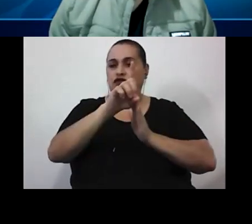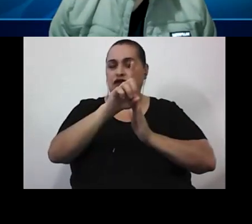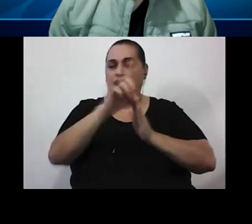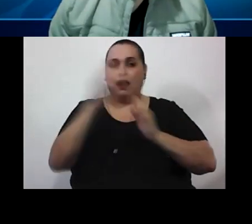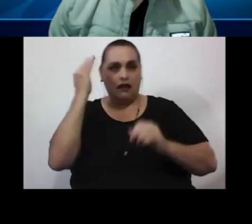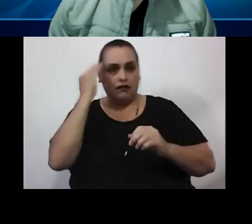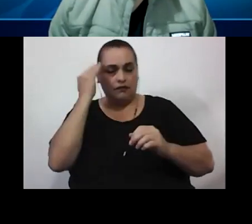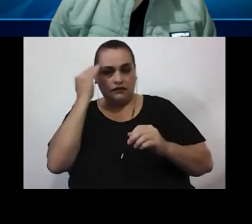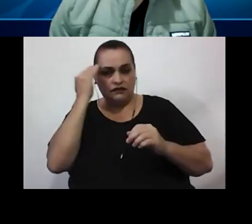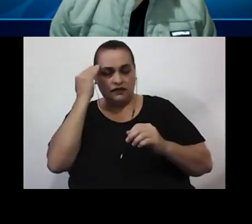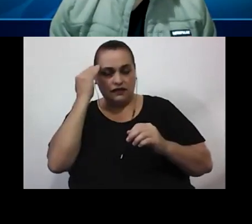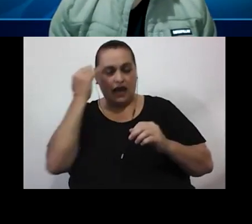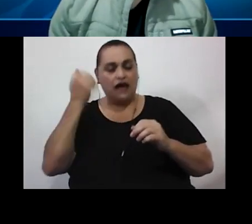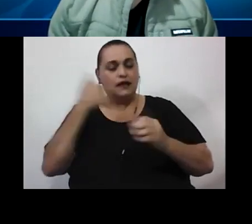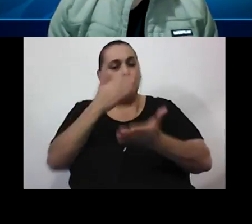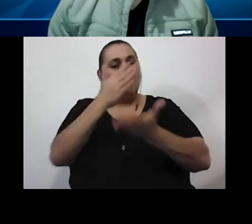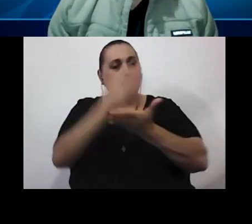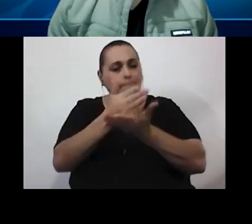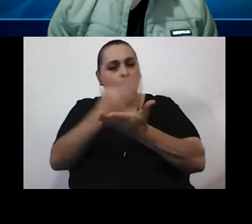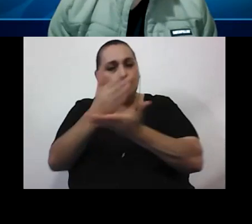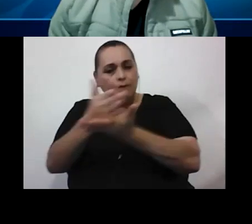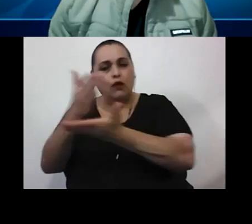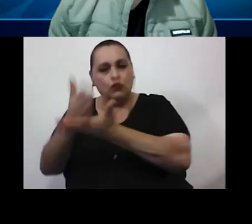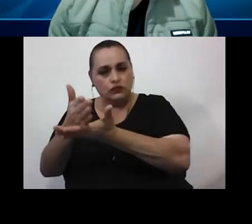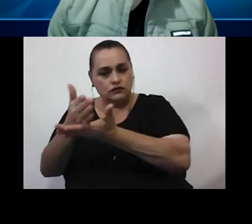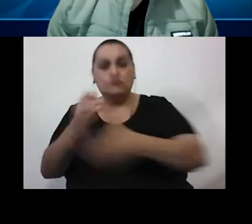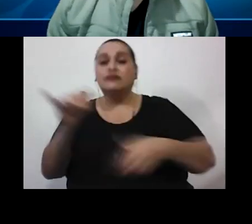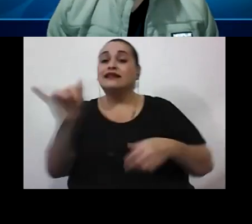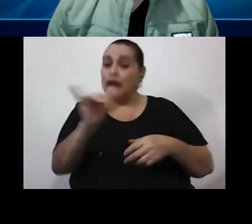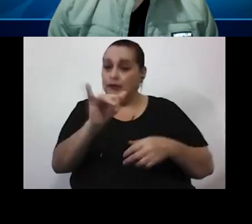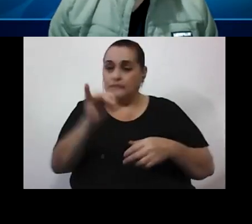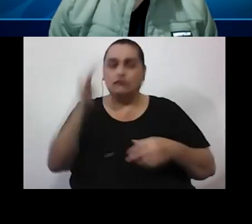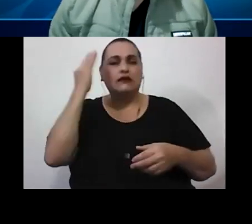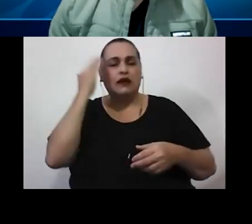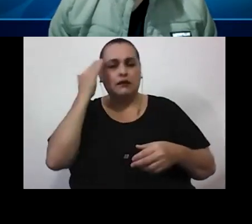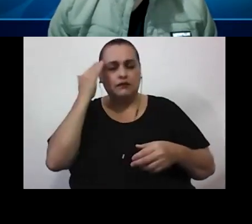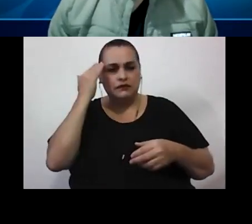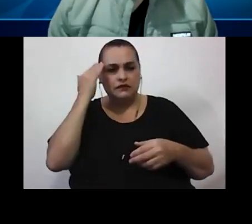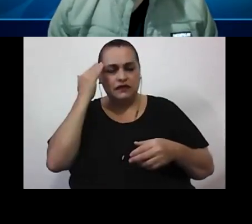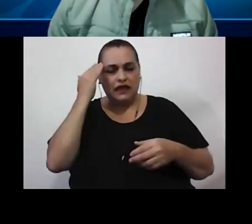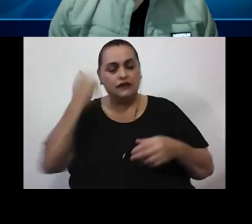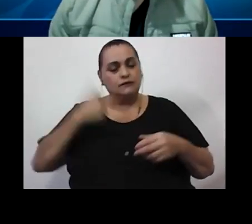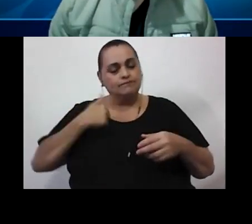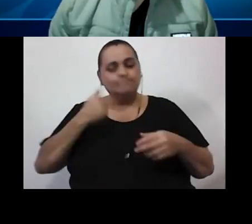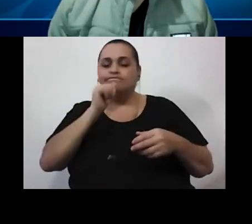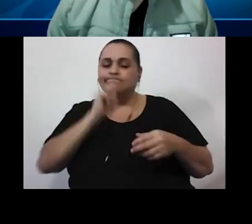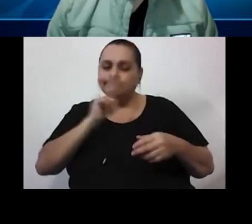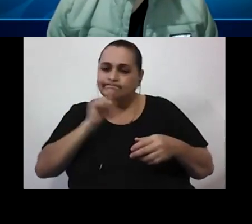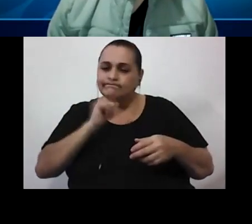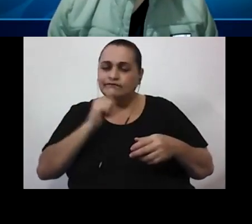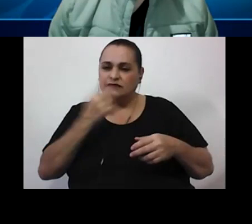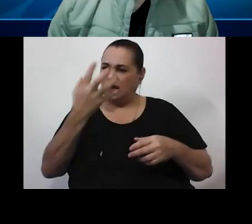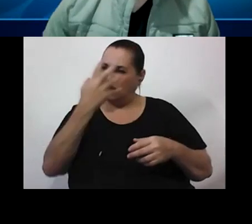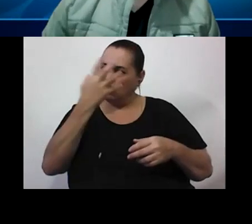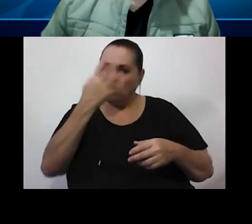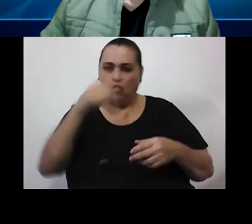para hacer pausa y también la capacidad de tolerar el malestar, que hoy